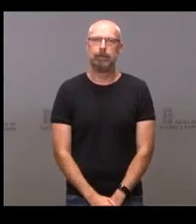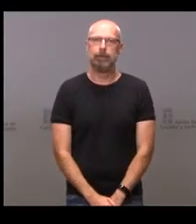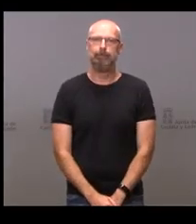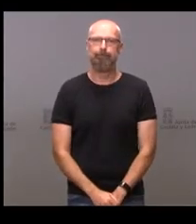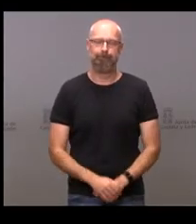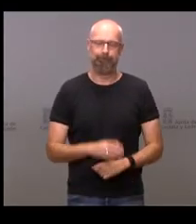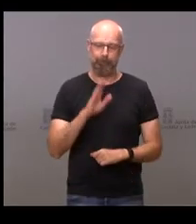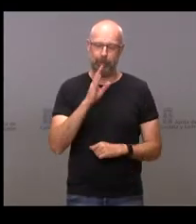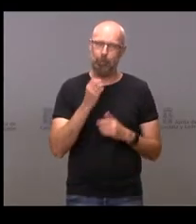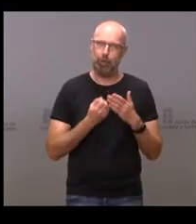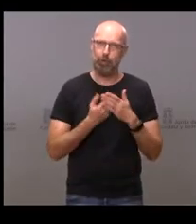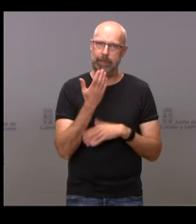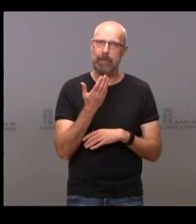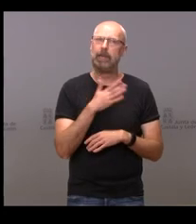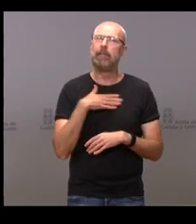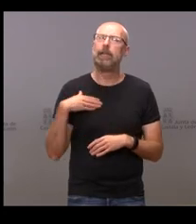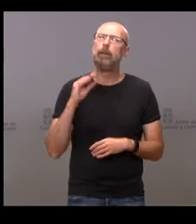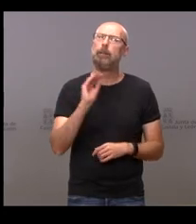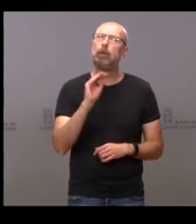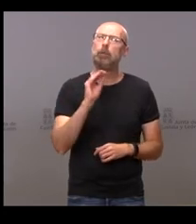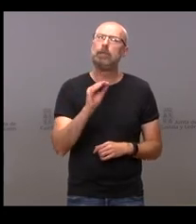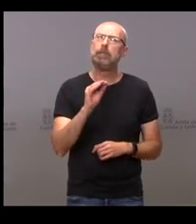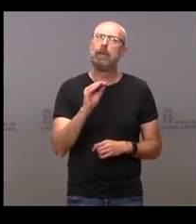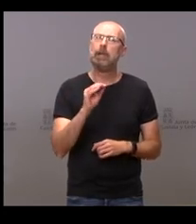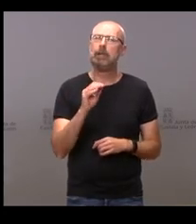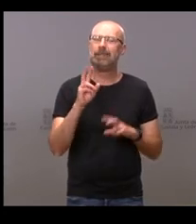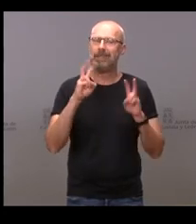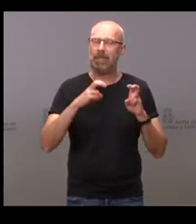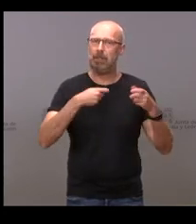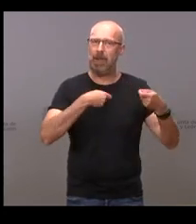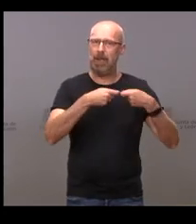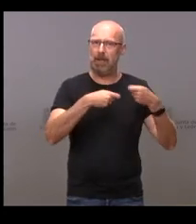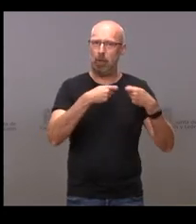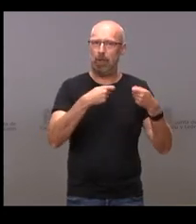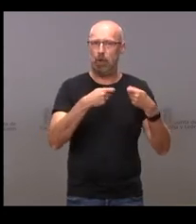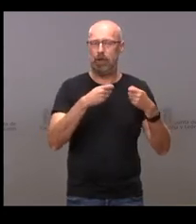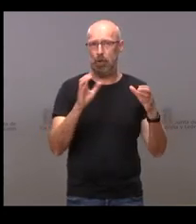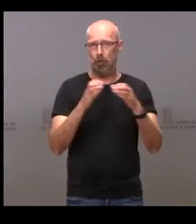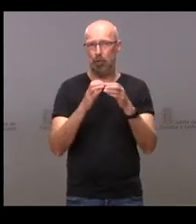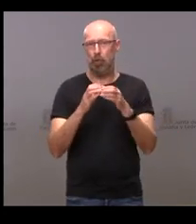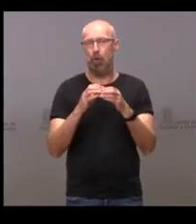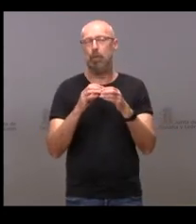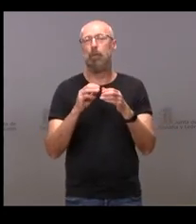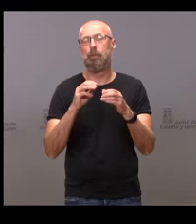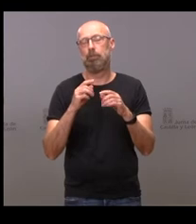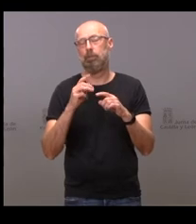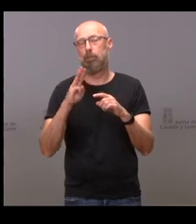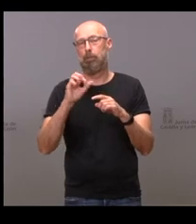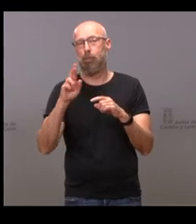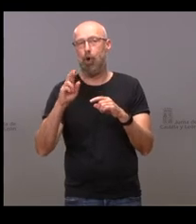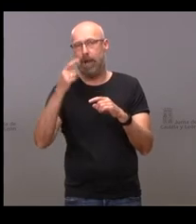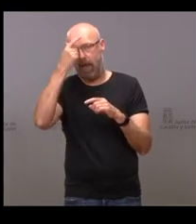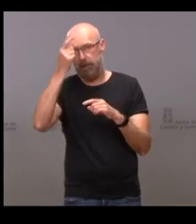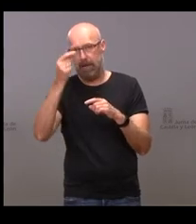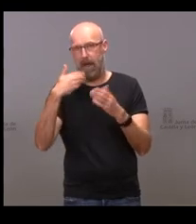Hola, buenos días. Yo quería preguntar si ha habido algún avance en las negociaciones con Por Ávila, si ha habido más conversaciones y si se ha hablado